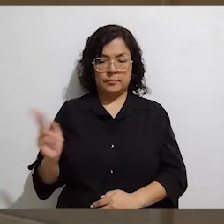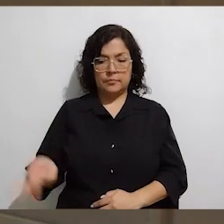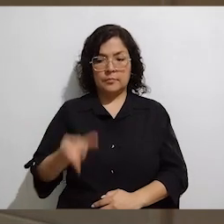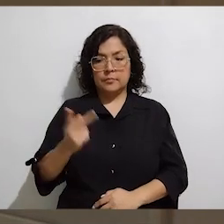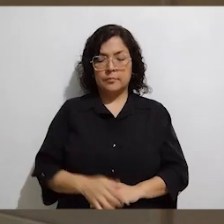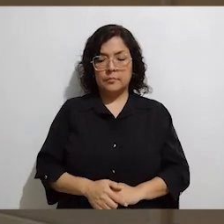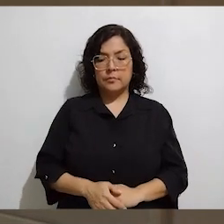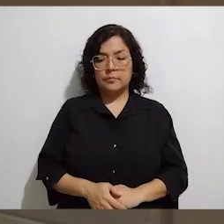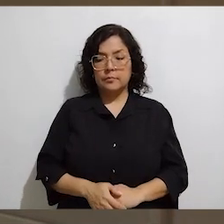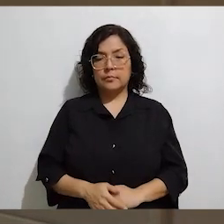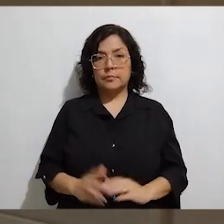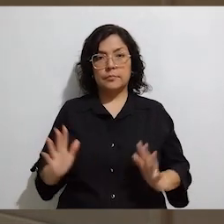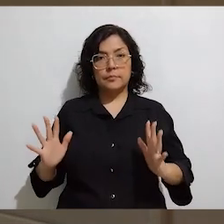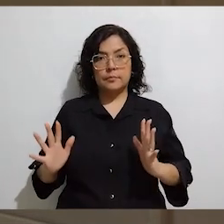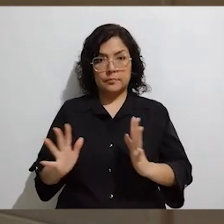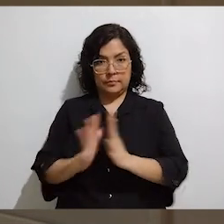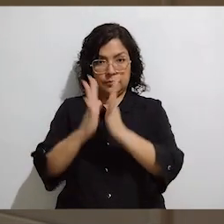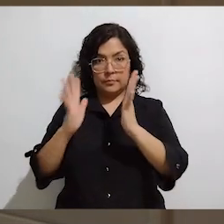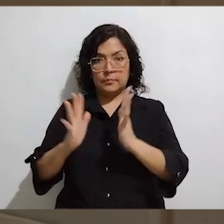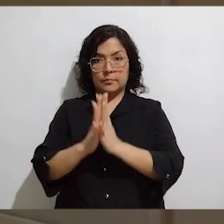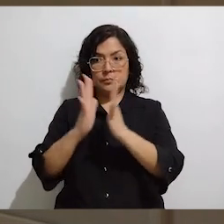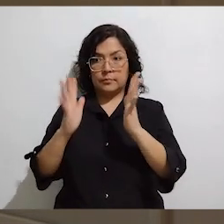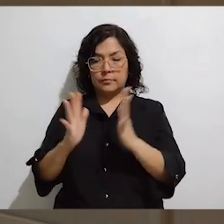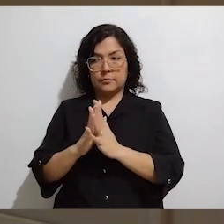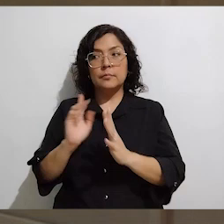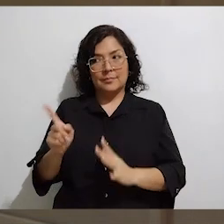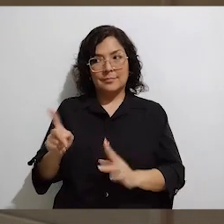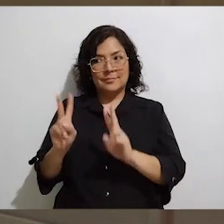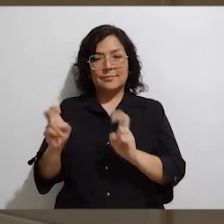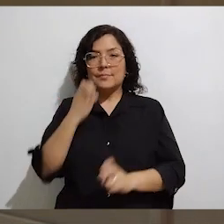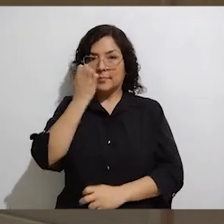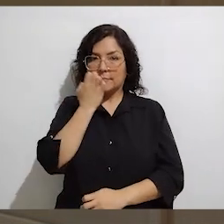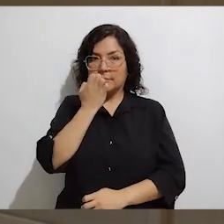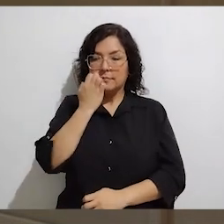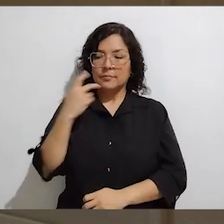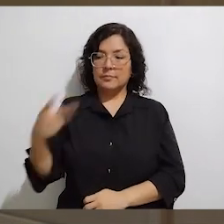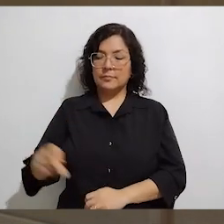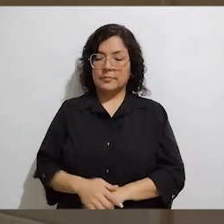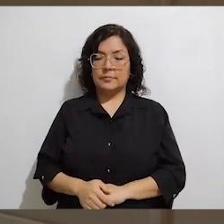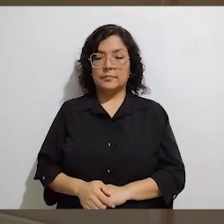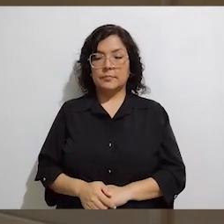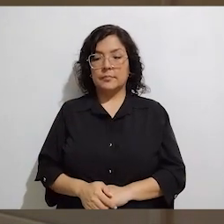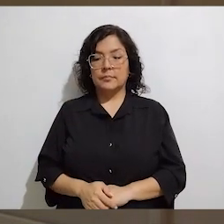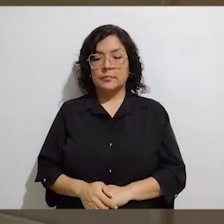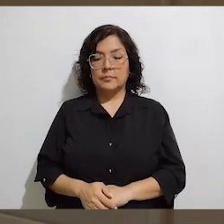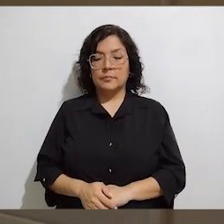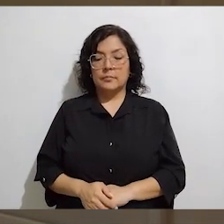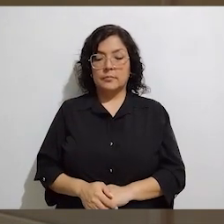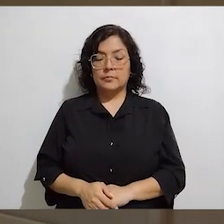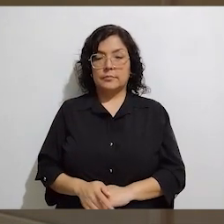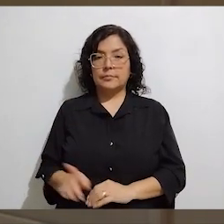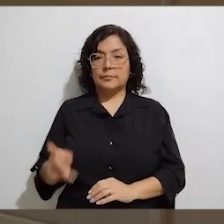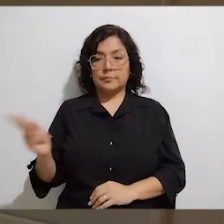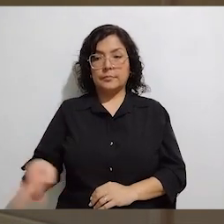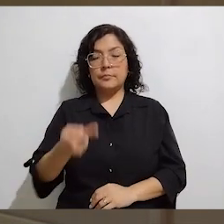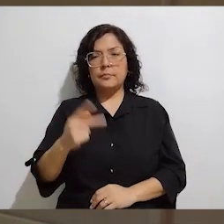participación ciudadana, y esto veniendo de una institución educativa es muy relevante, si empieza cuando los jóvenes